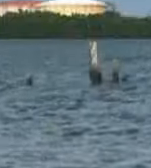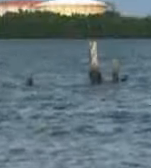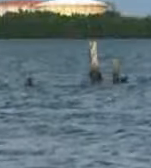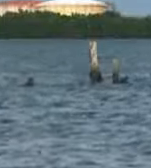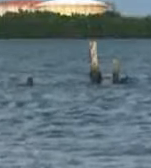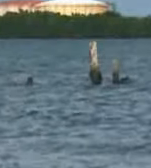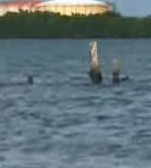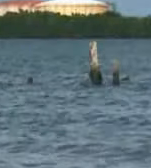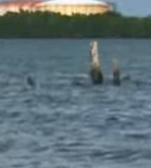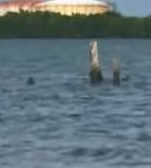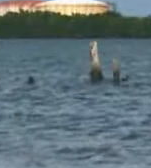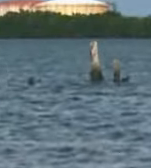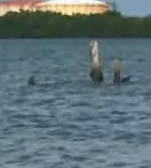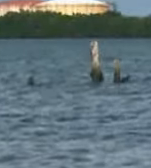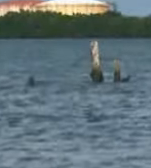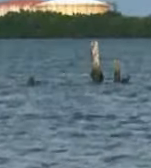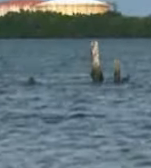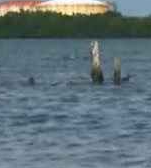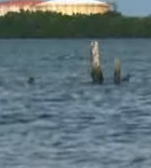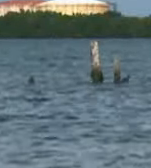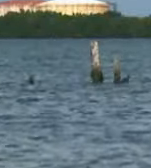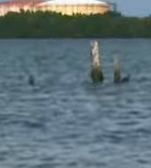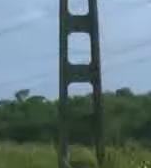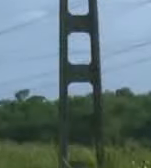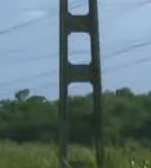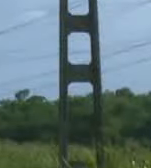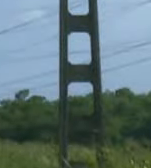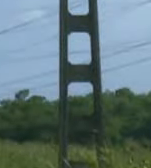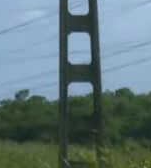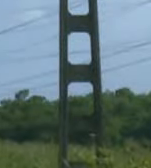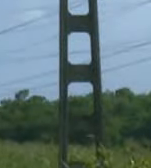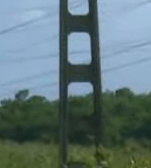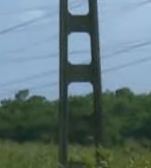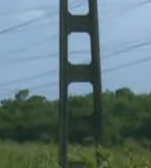Camagüey, Rafael Estrada y Bernardo Espinosa. Canal Cubano de Noticias.